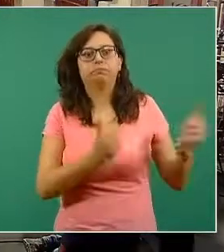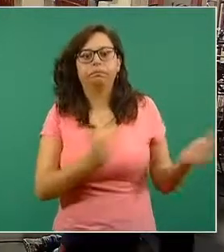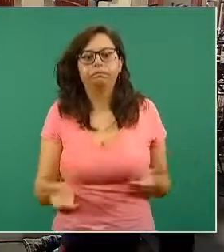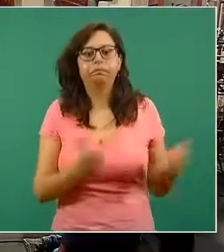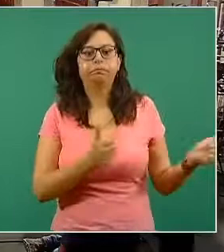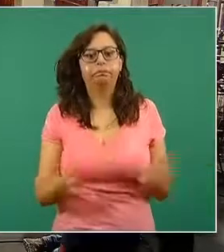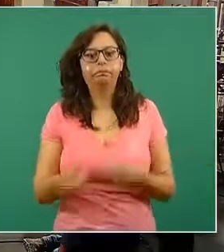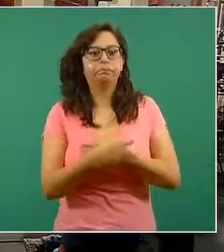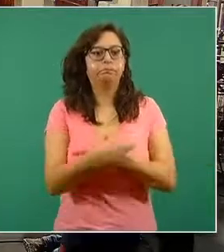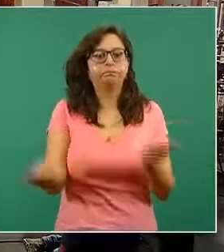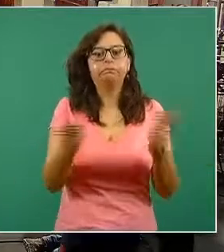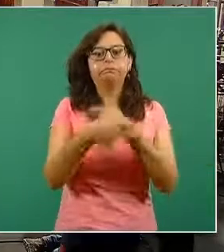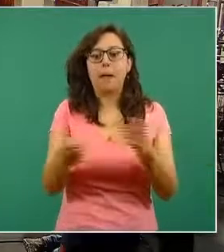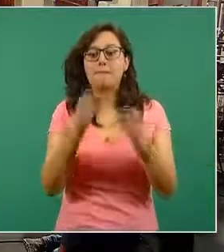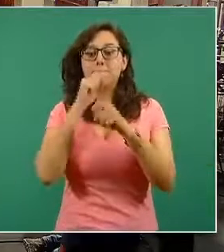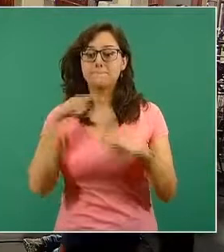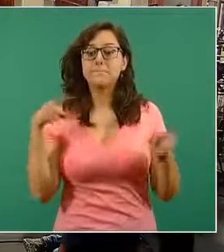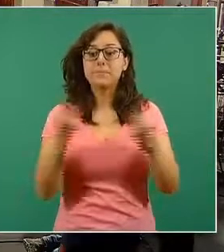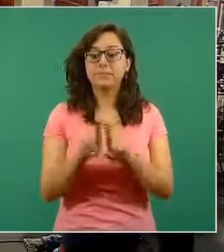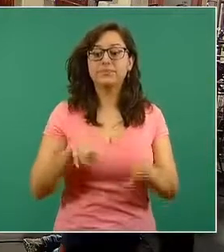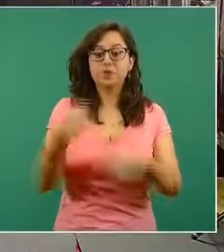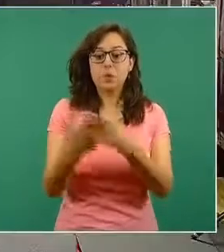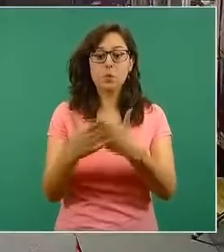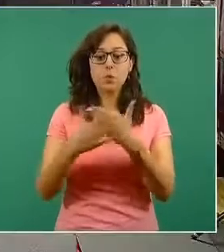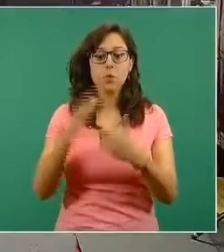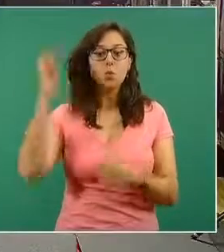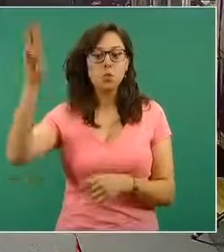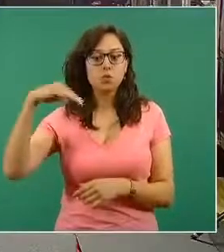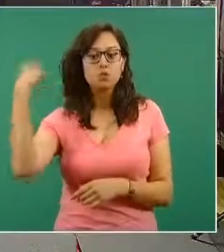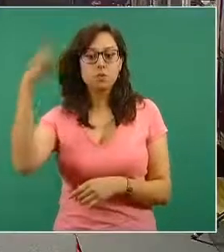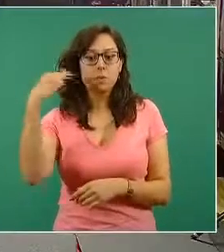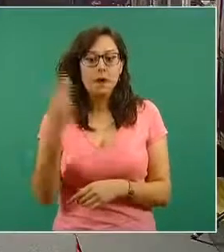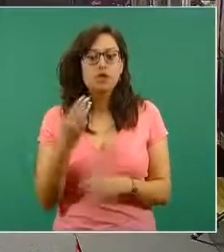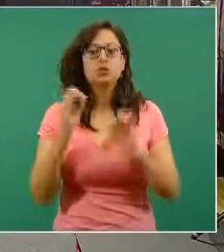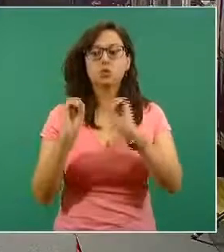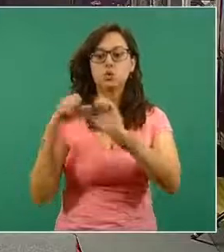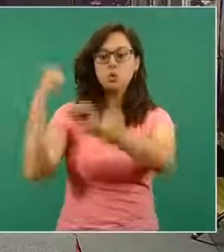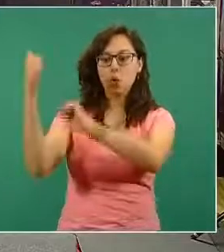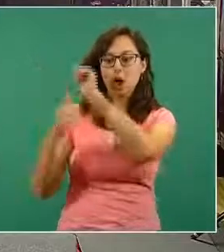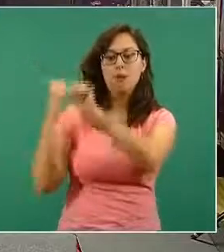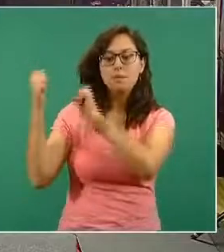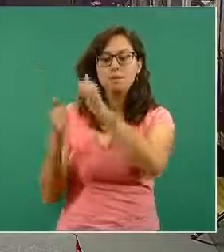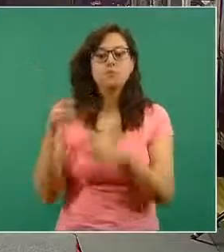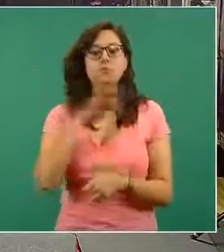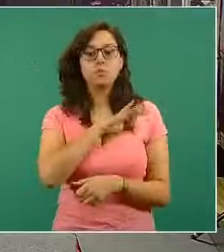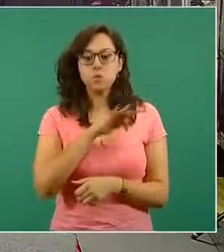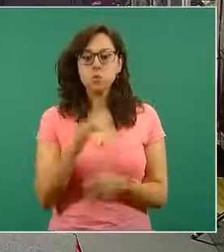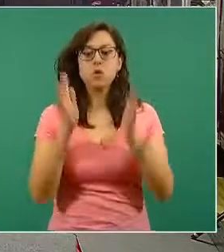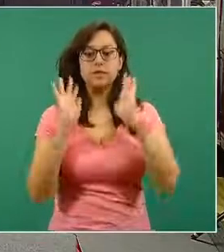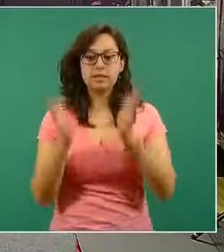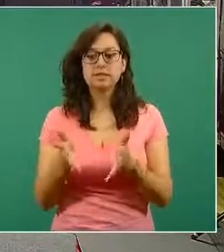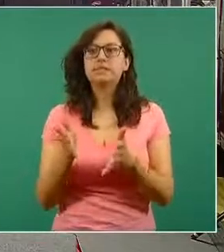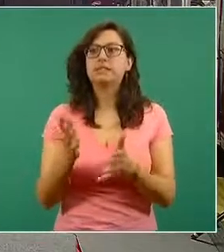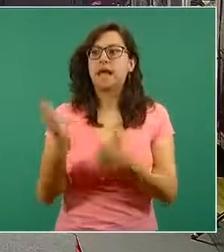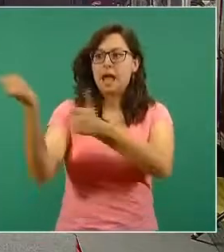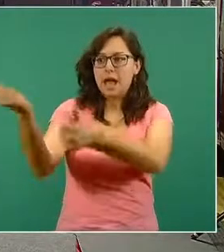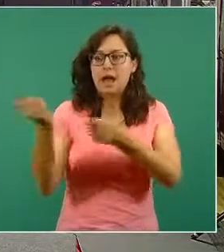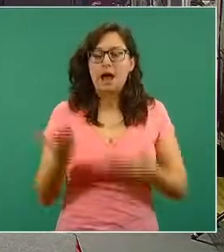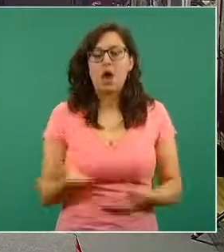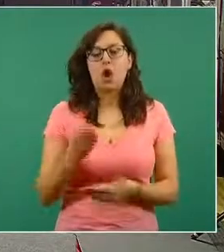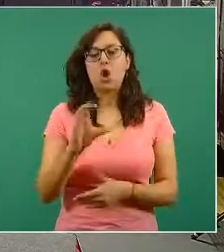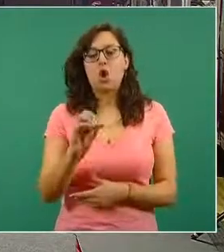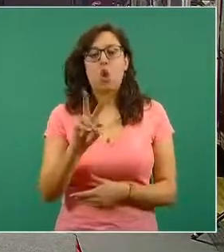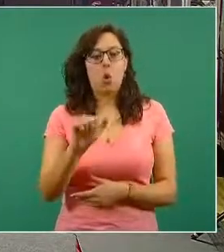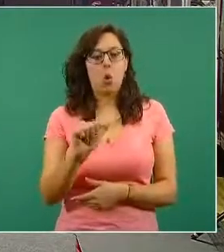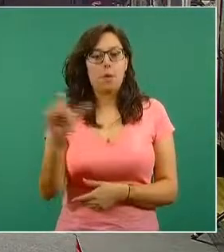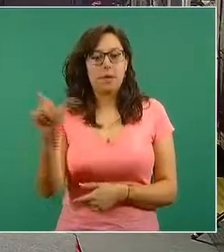esperando que en marzo o a principios de abril también podamos ya contar con las vacunas de la plataforma COVAX y